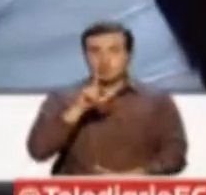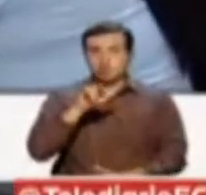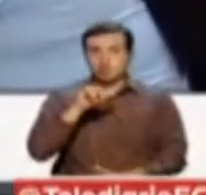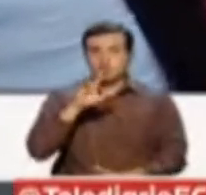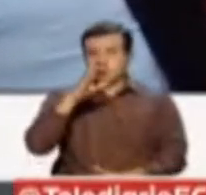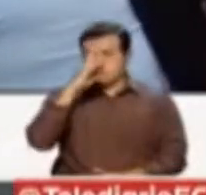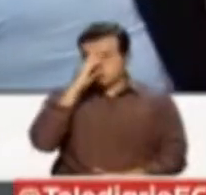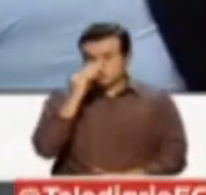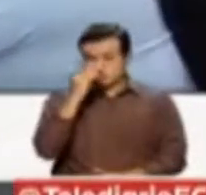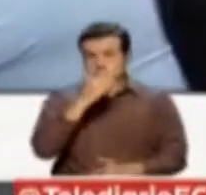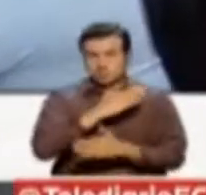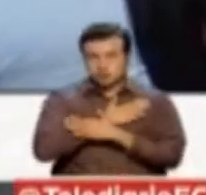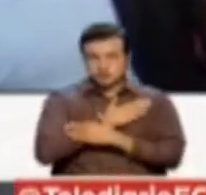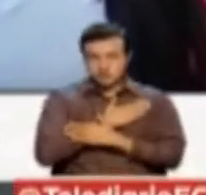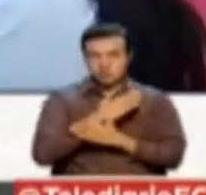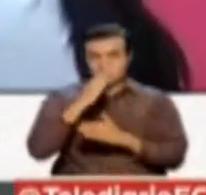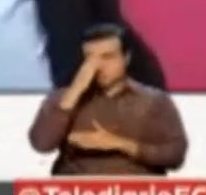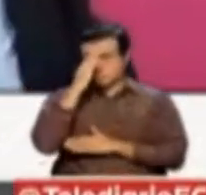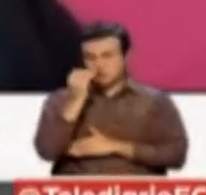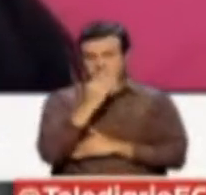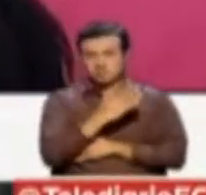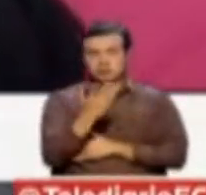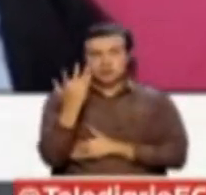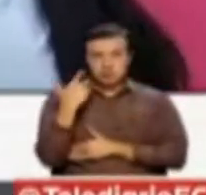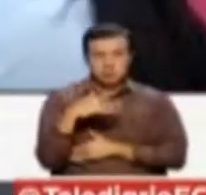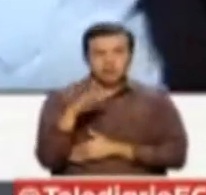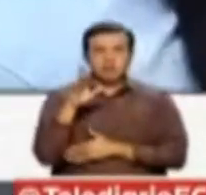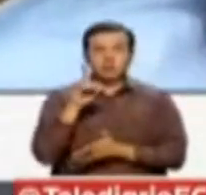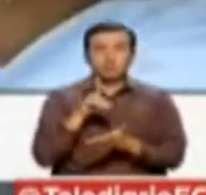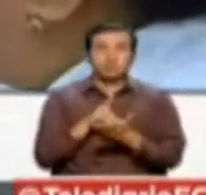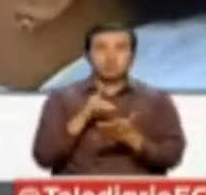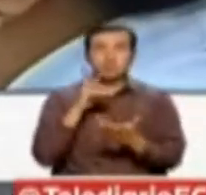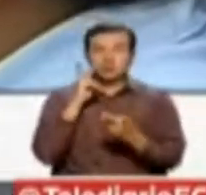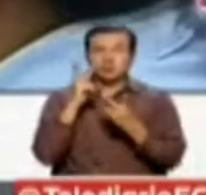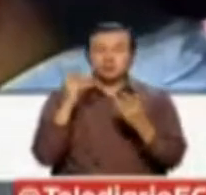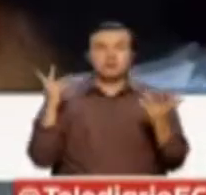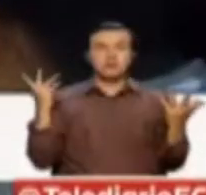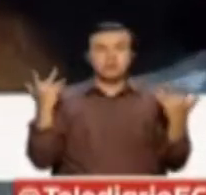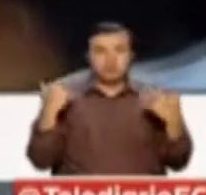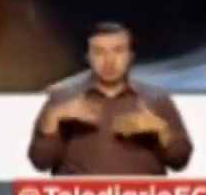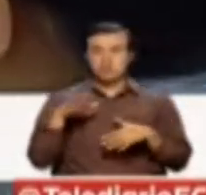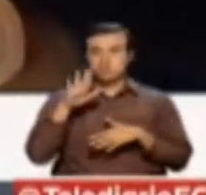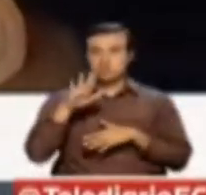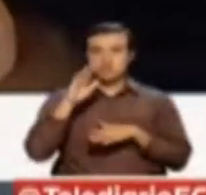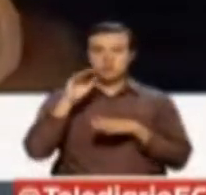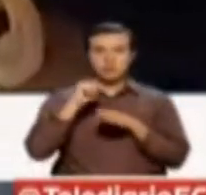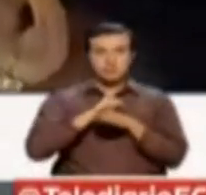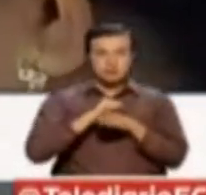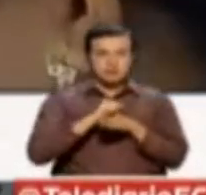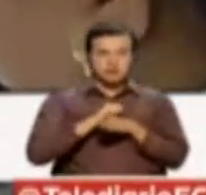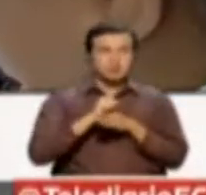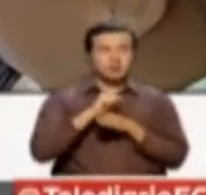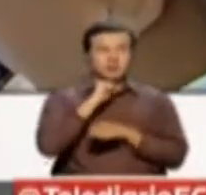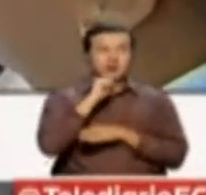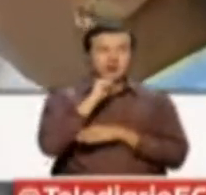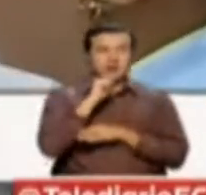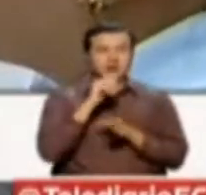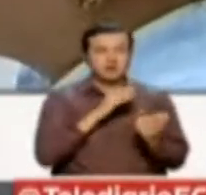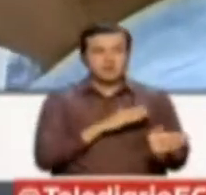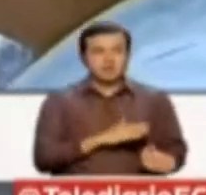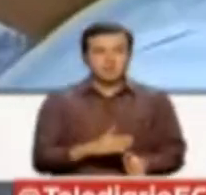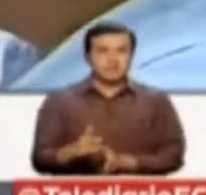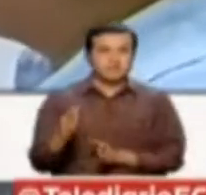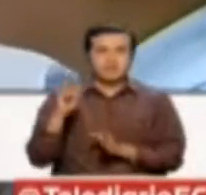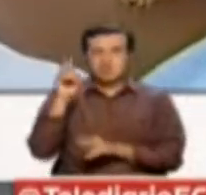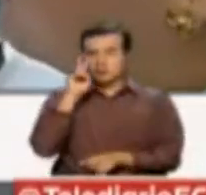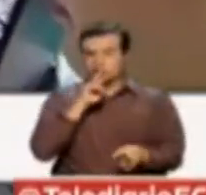días saluda la cámara de telediario mover días bueno la doctora en este momento está haciendo otro se está practicando o todavía no sé cómo nos diga